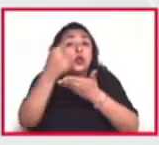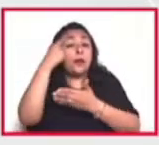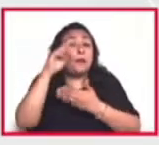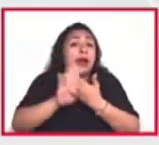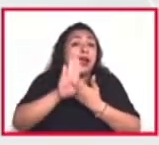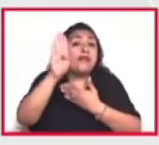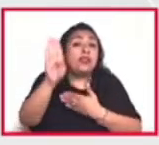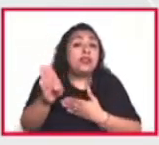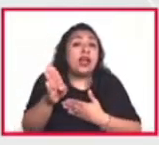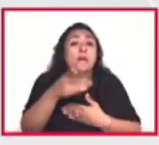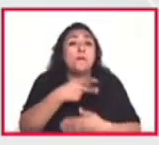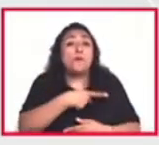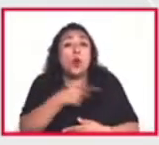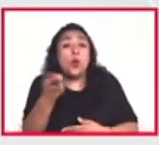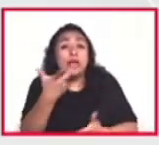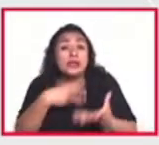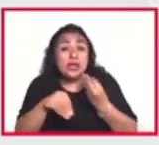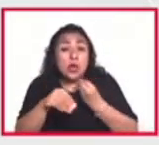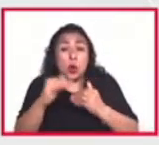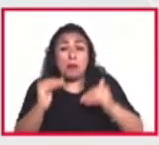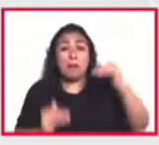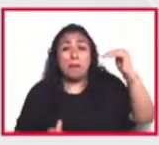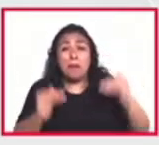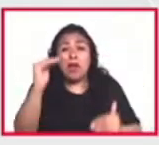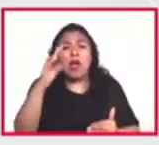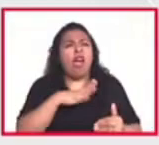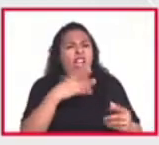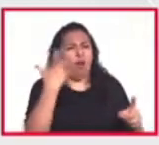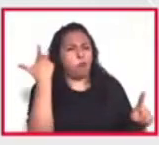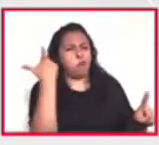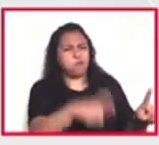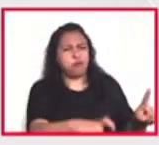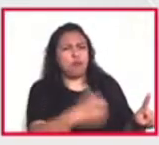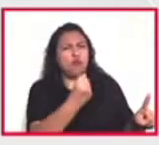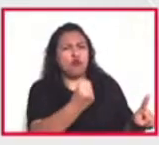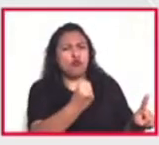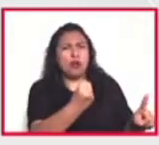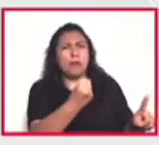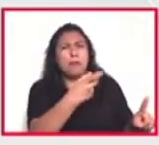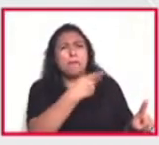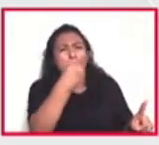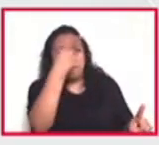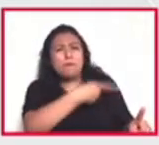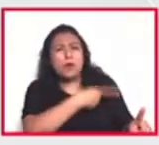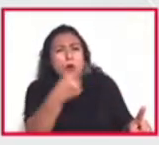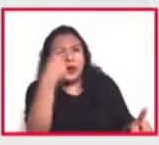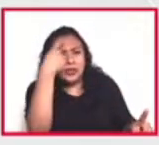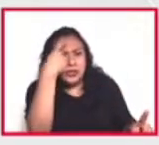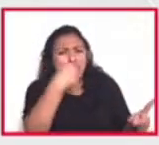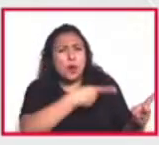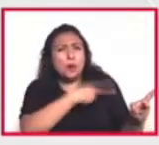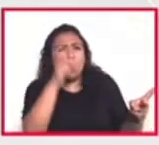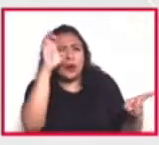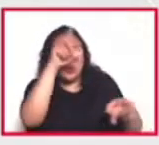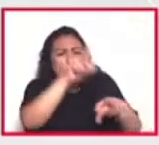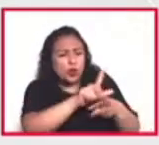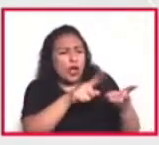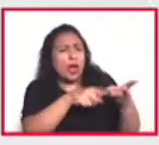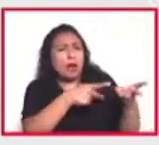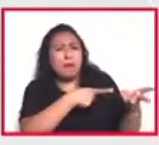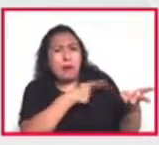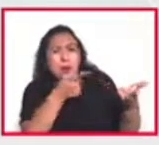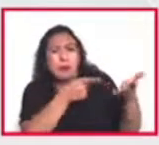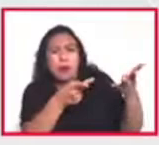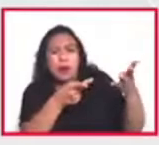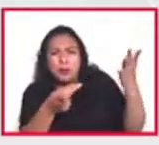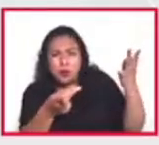desigualdad. Porque hay muchos ricos muy pobres, pobres intelectualmente, pobres culturalmente, pobres en todos los sentidos, que crean